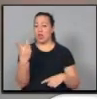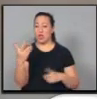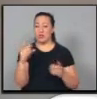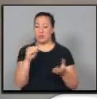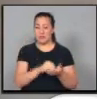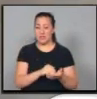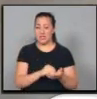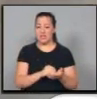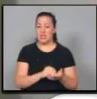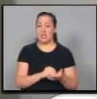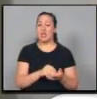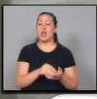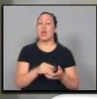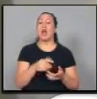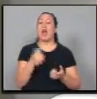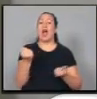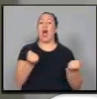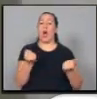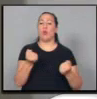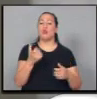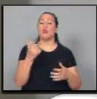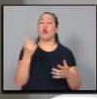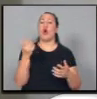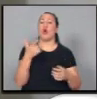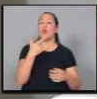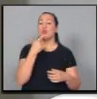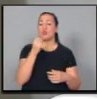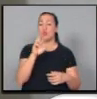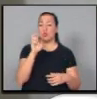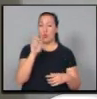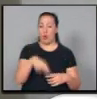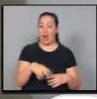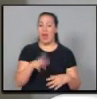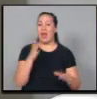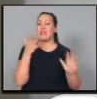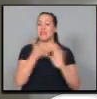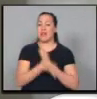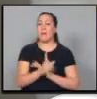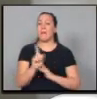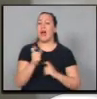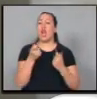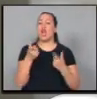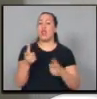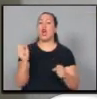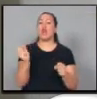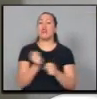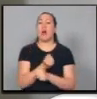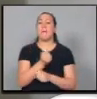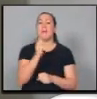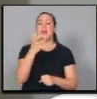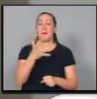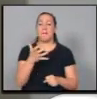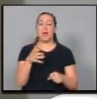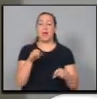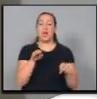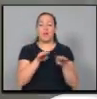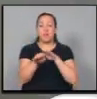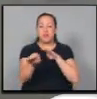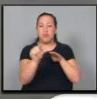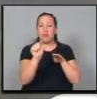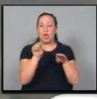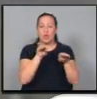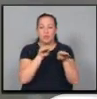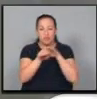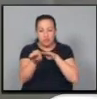intenta en una Surán escapar de esa situación para no entregar los datos, ¿no? Sí, le rompe el espejito, le toca el espejo retrovisor,